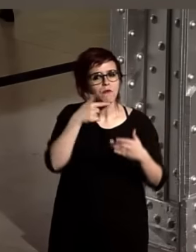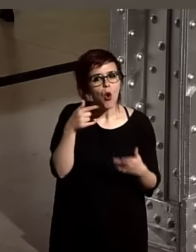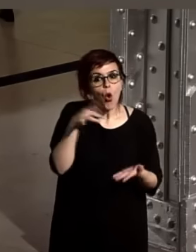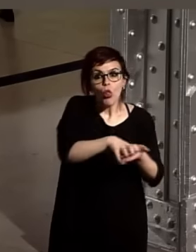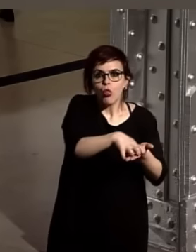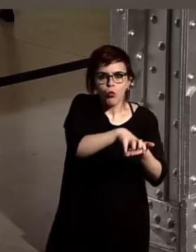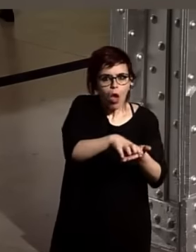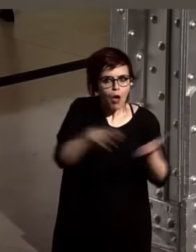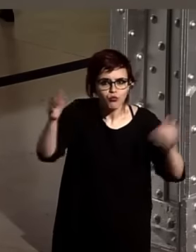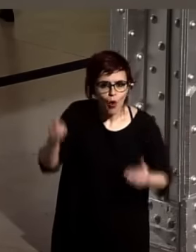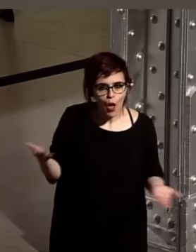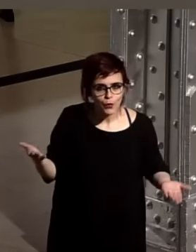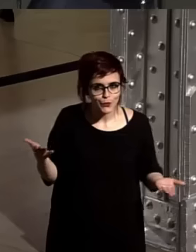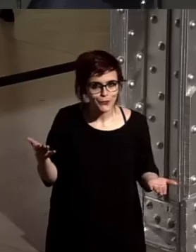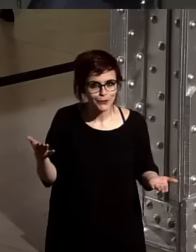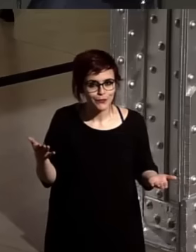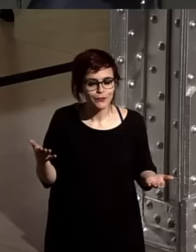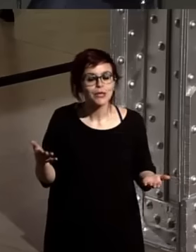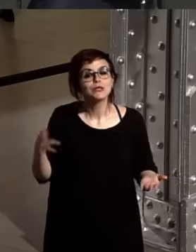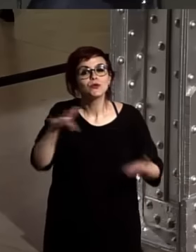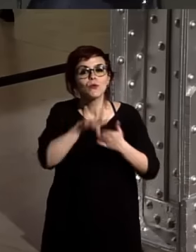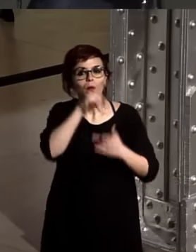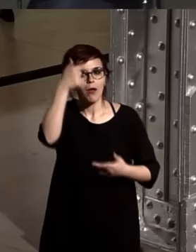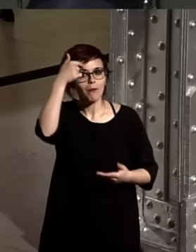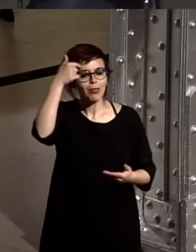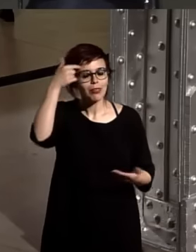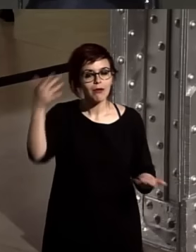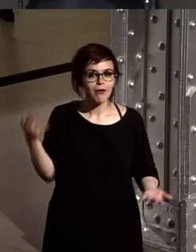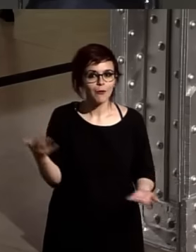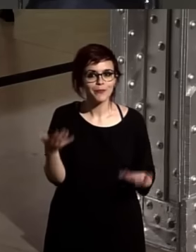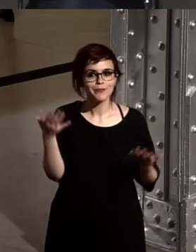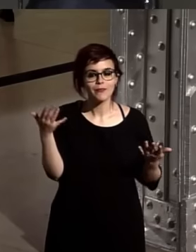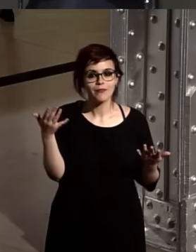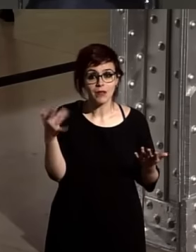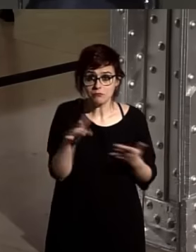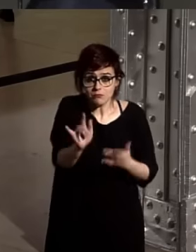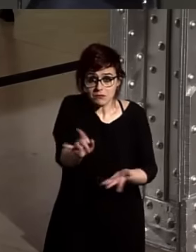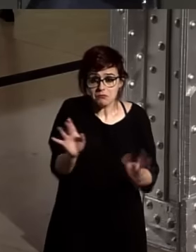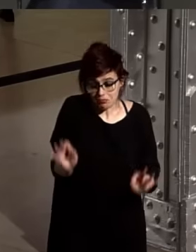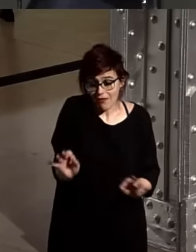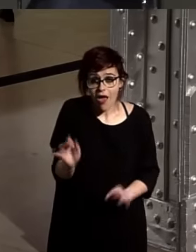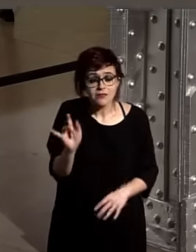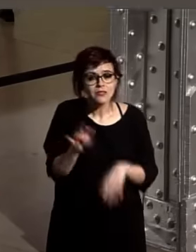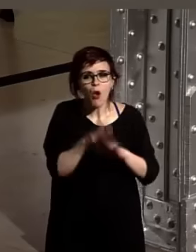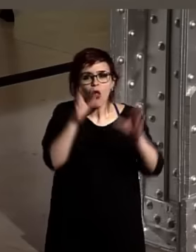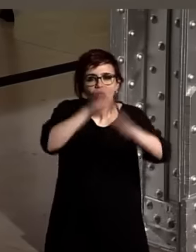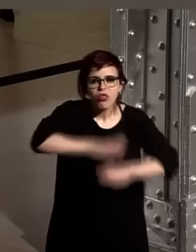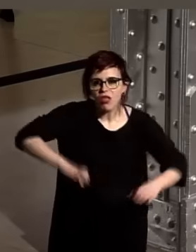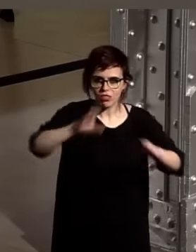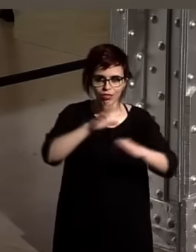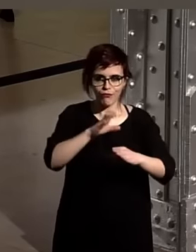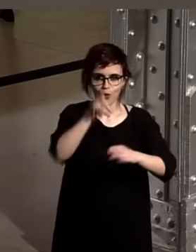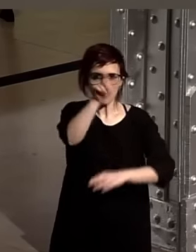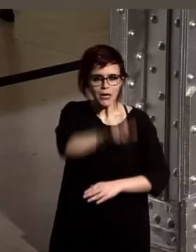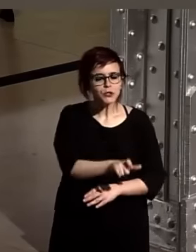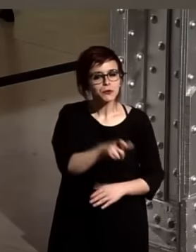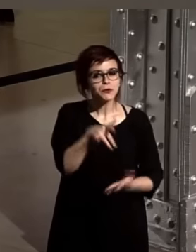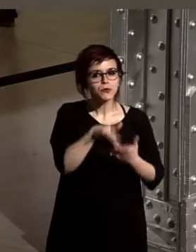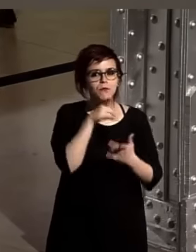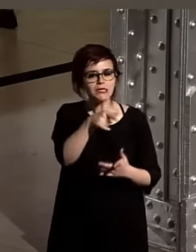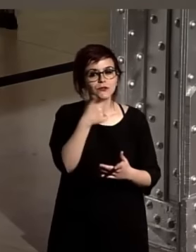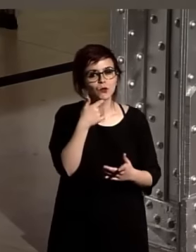que duda vale una una mente e Sí sí sí yo creo que el científico en principio